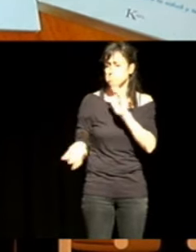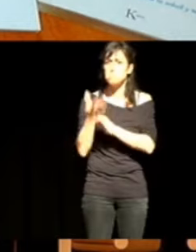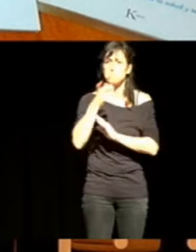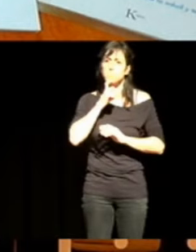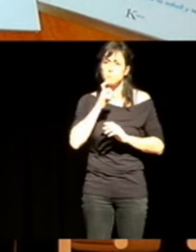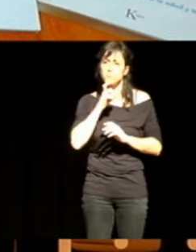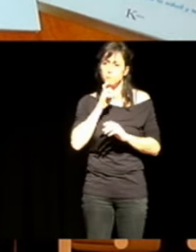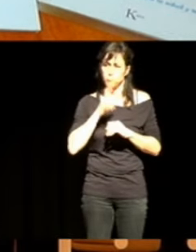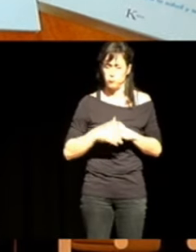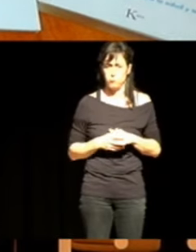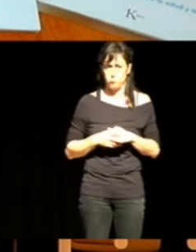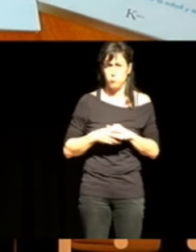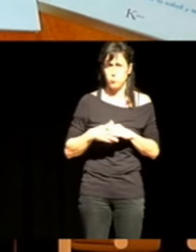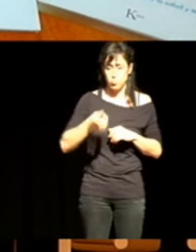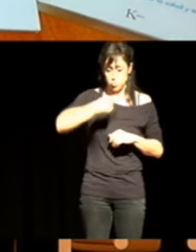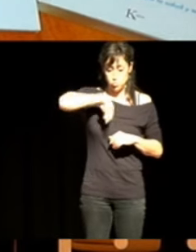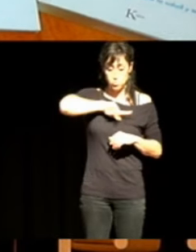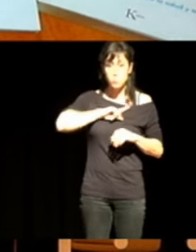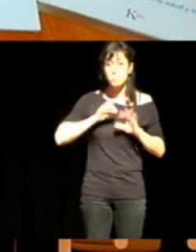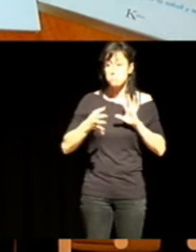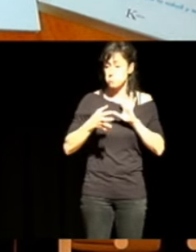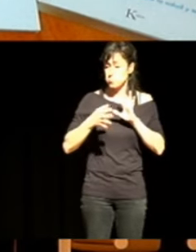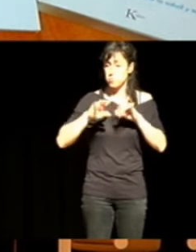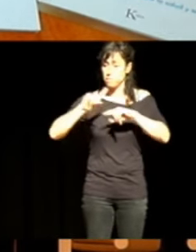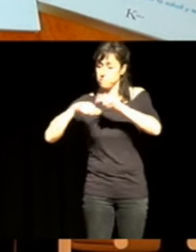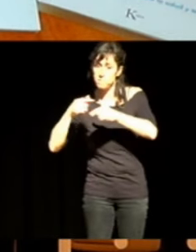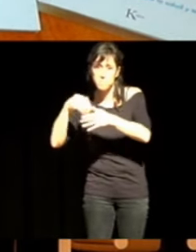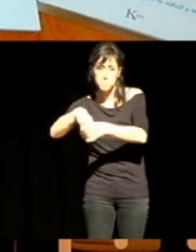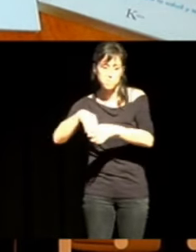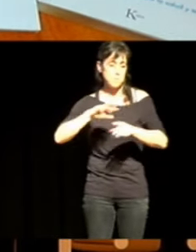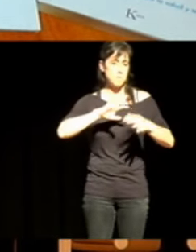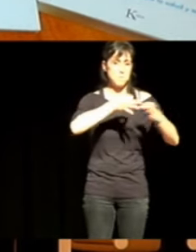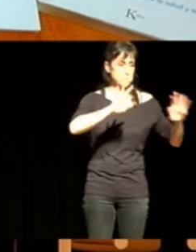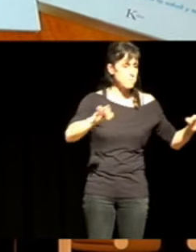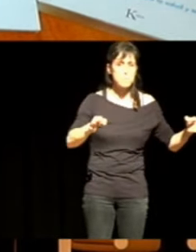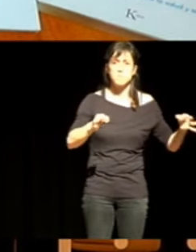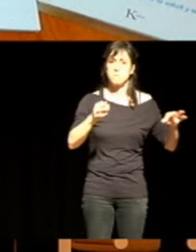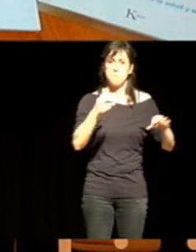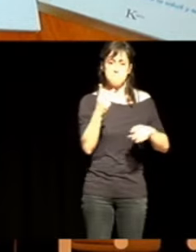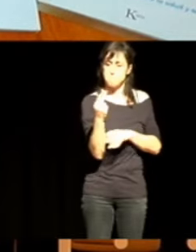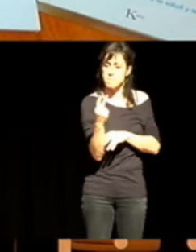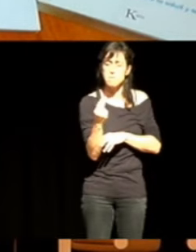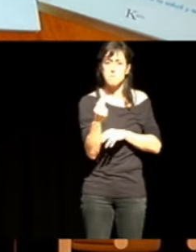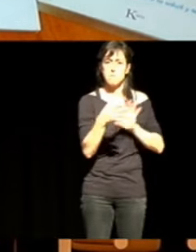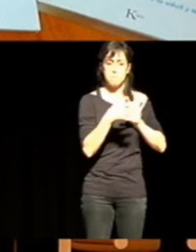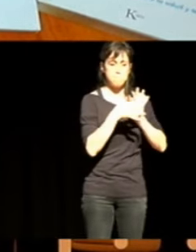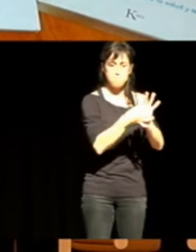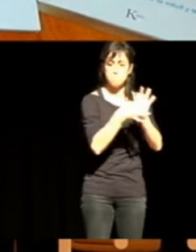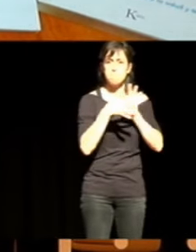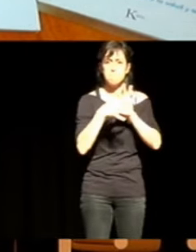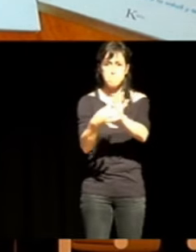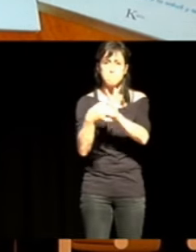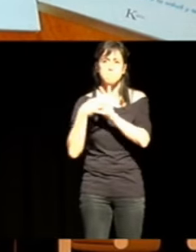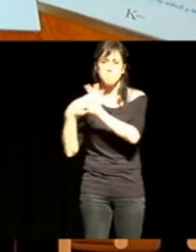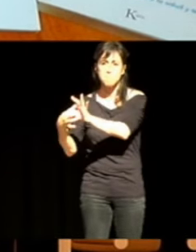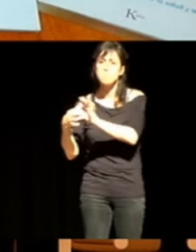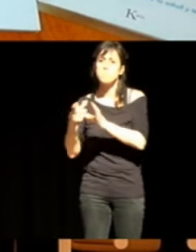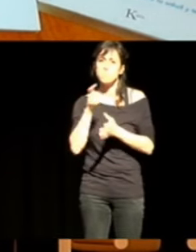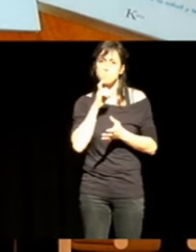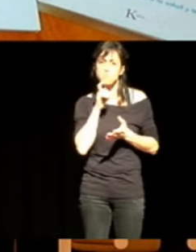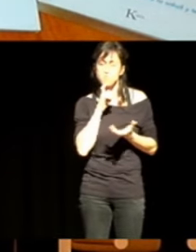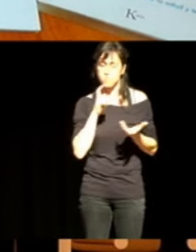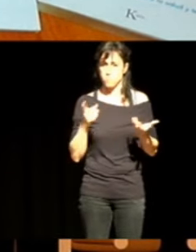¿Qué pasa con nuestros vínculos con mi familia, con mis amigos, con mi pareja? ¿No? ¿Qué es lo que ocurre? ¿Hasta qué